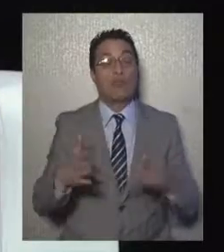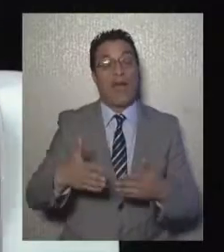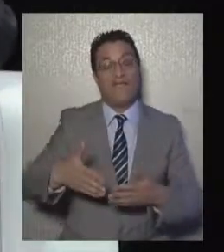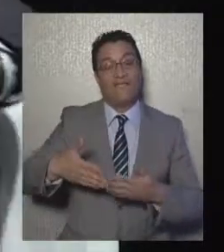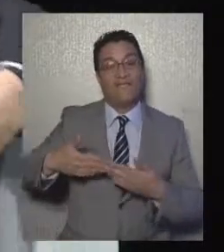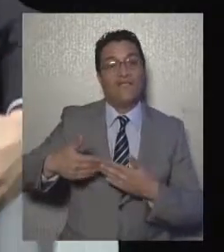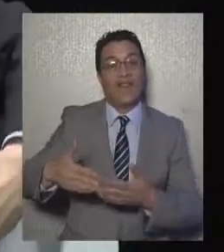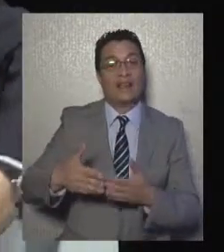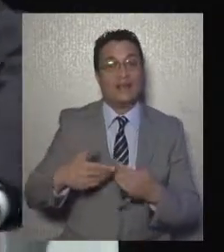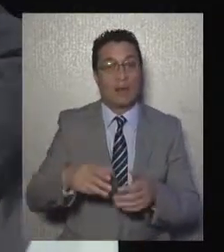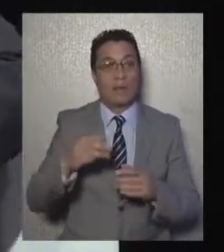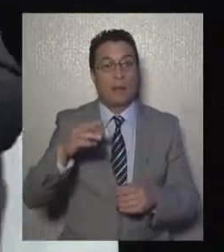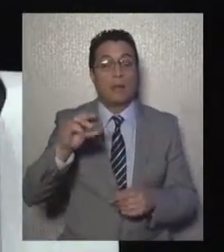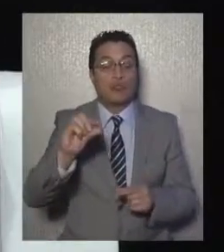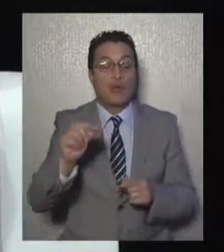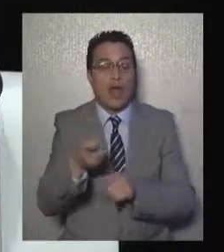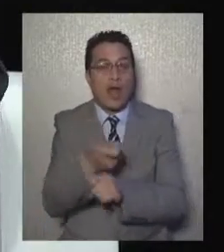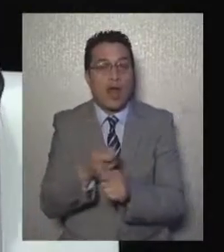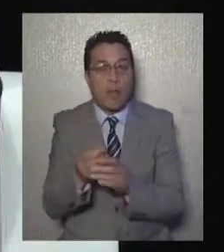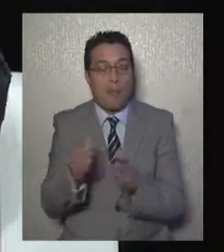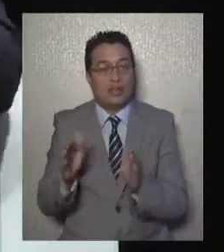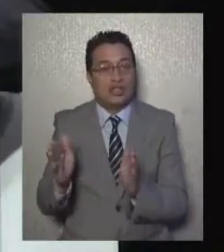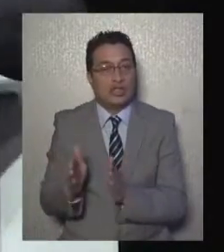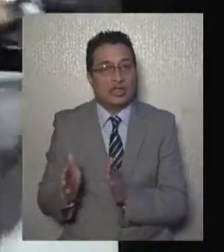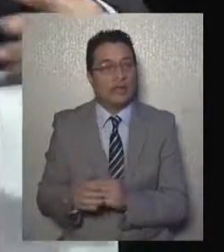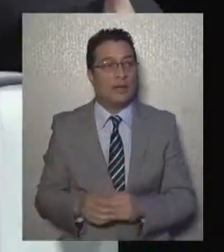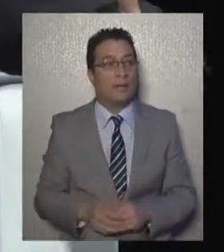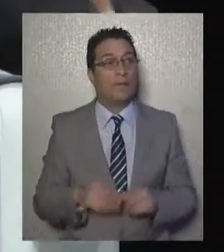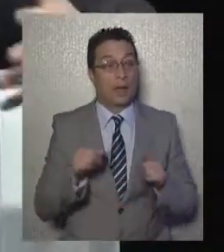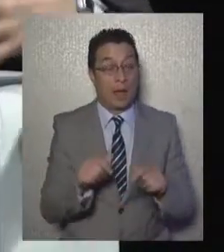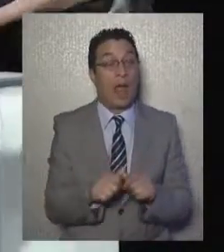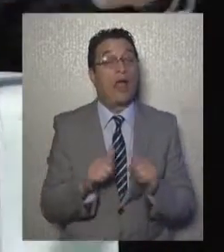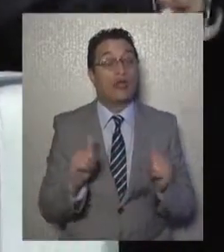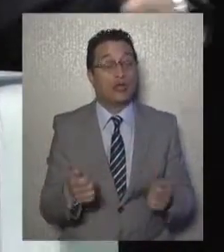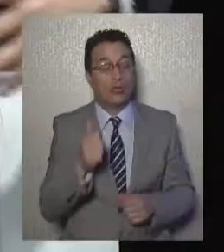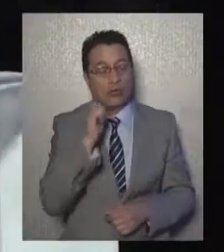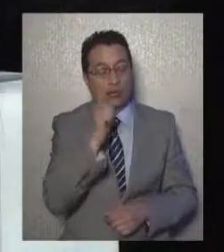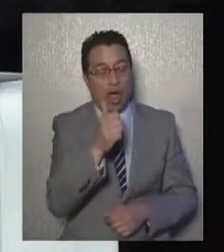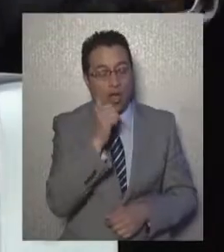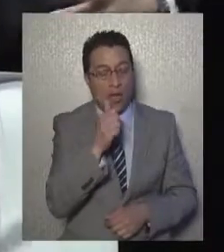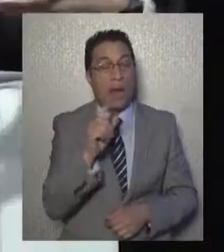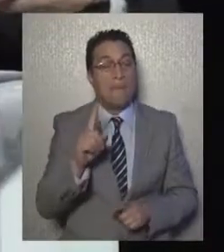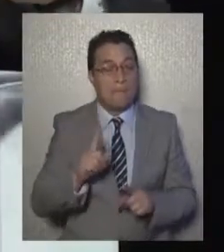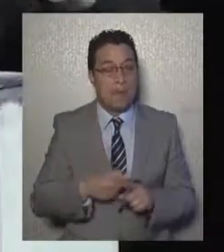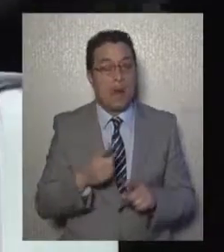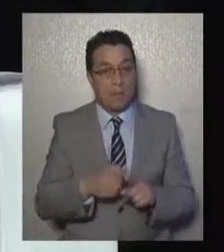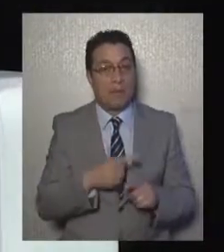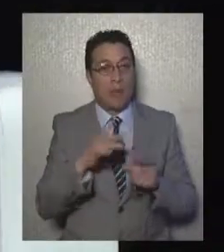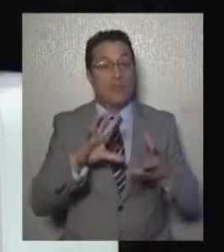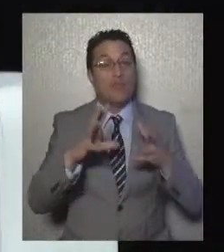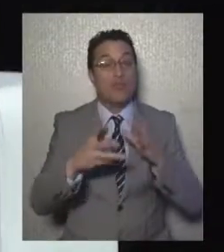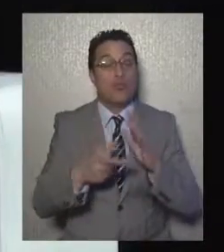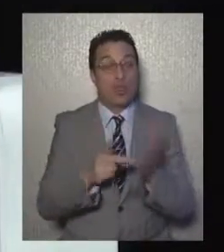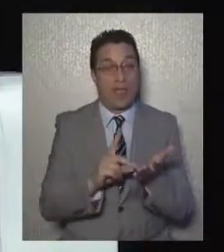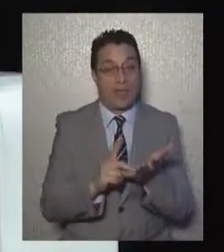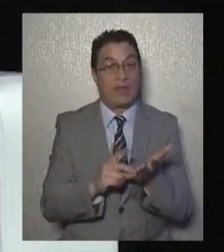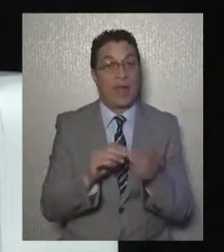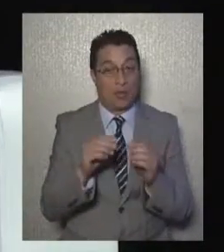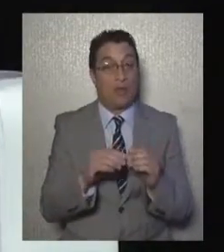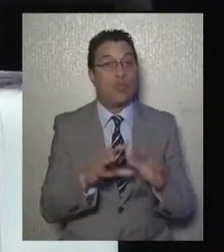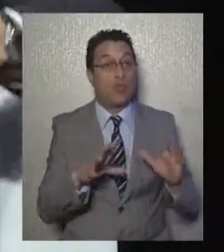nivel microeconómico, y cada día más, y el mundo digital es un mundo donde eso se exacerba muchas